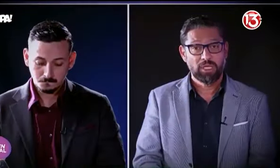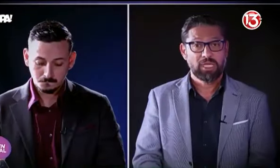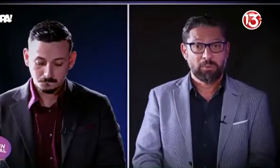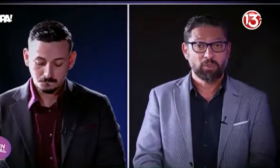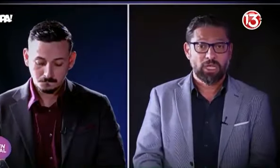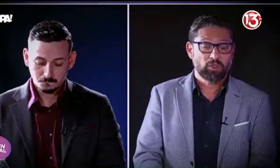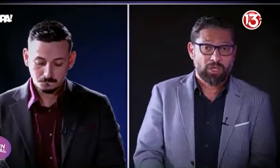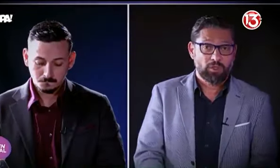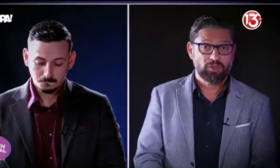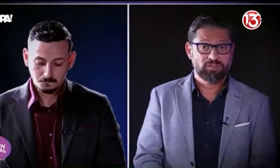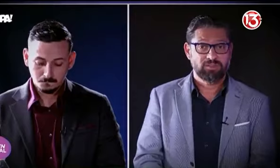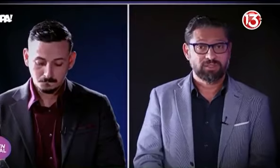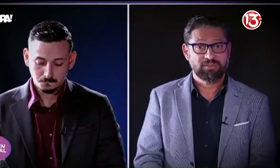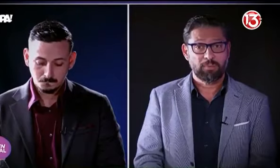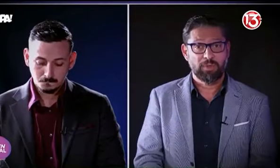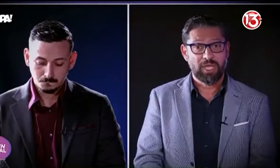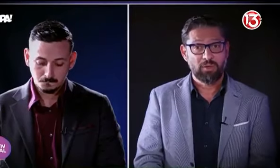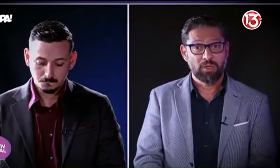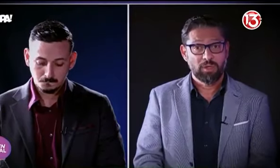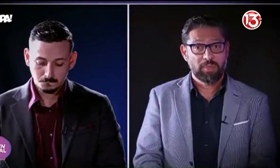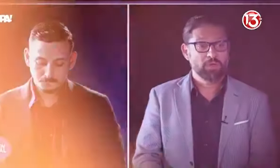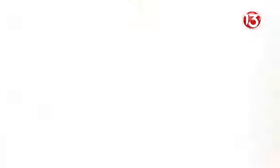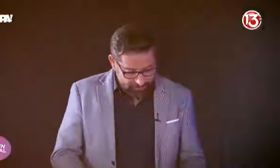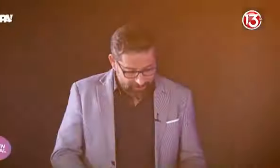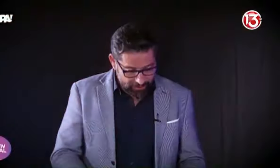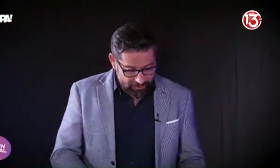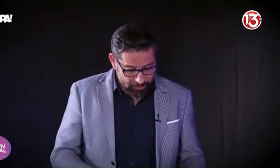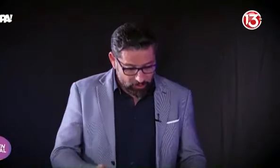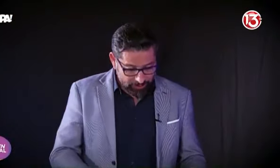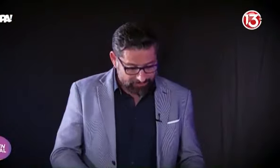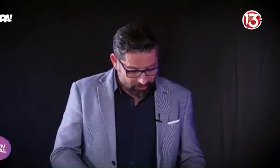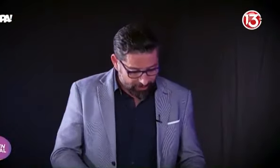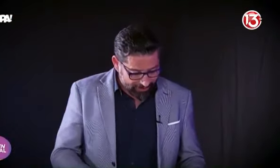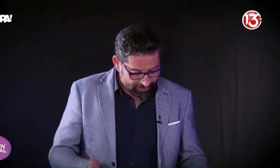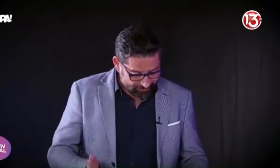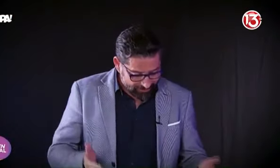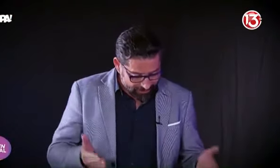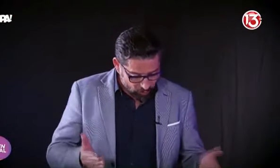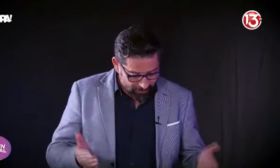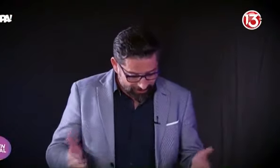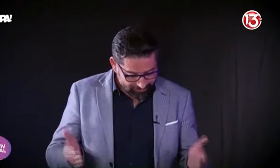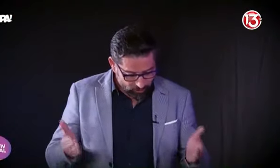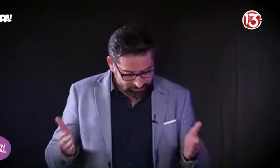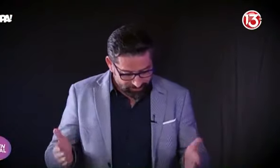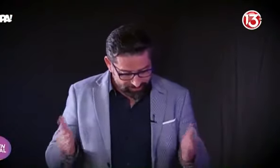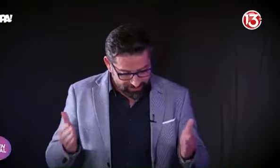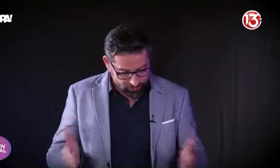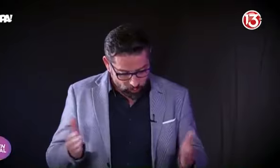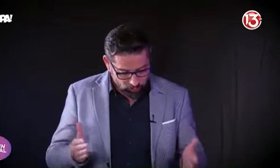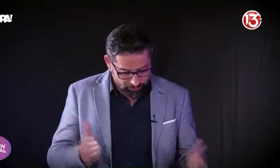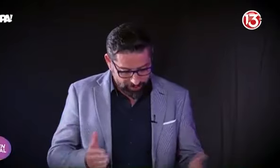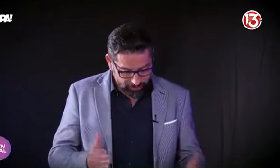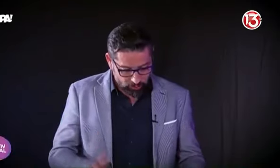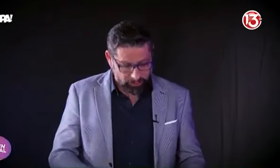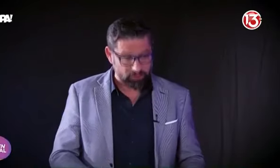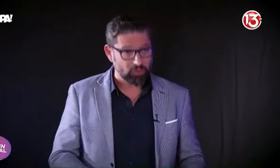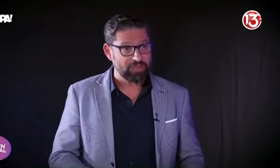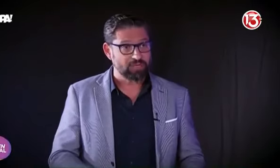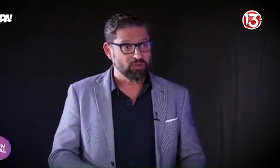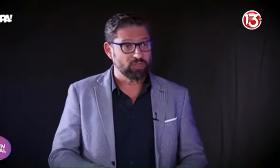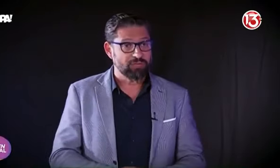presidente ejecutivo del SINAR, Fernando Sandí. El mismo Cristian Bulgarelli dice que no me alcanza lo que establece el artículo 8 del reglamento